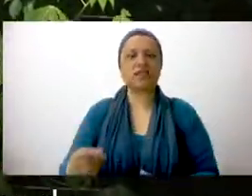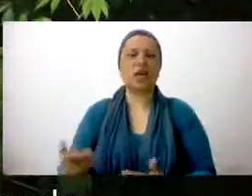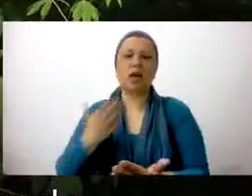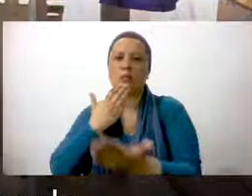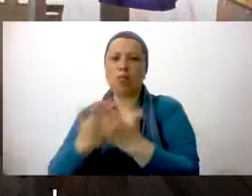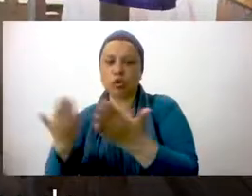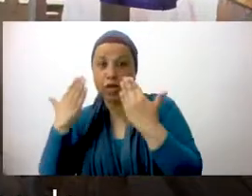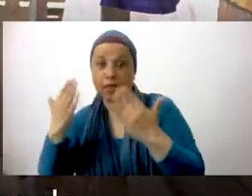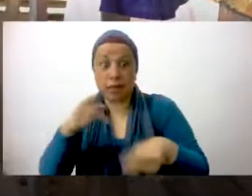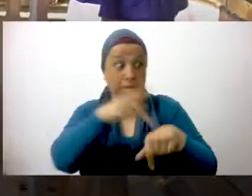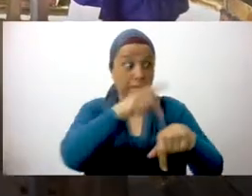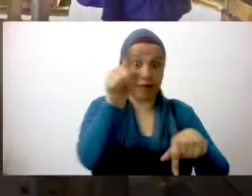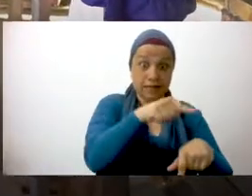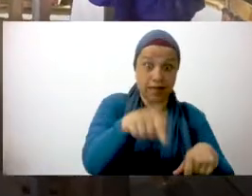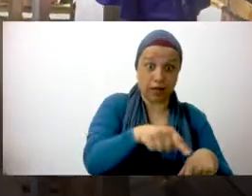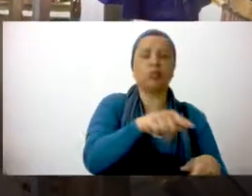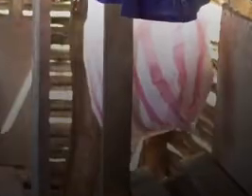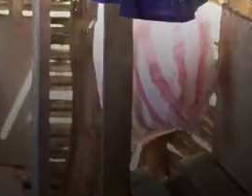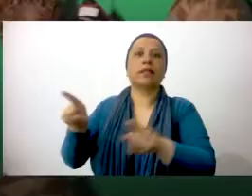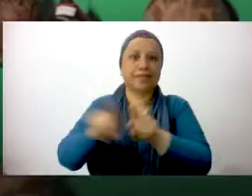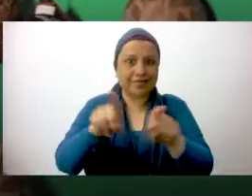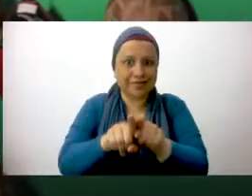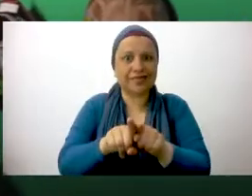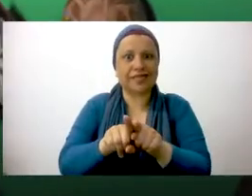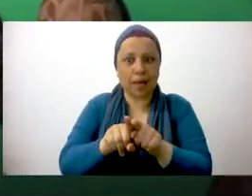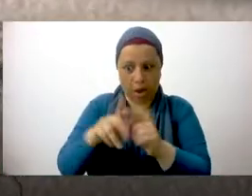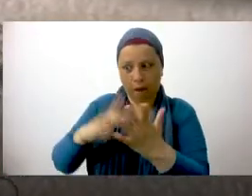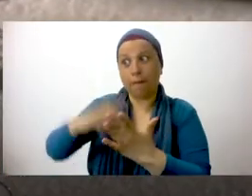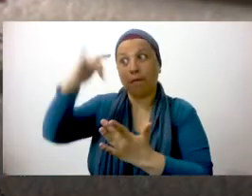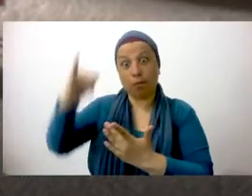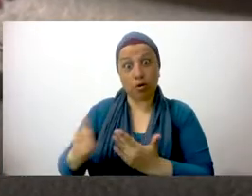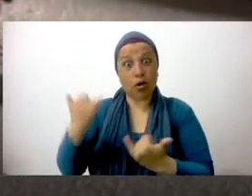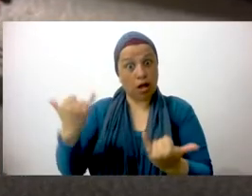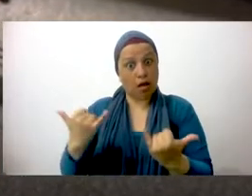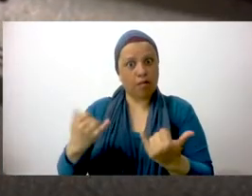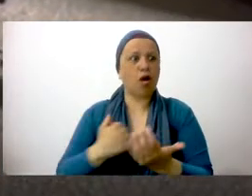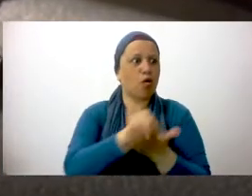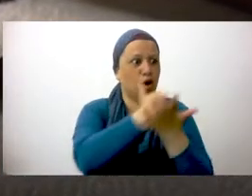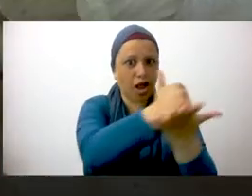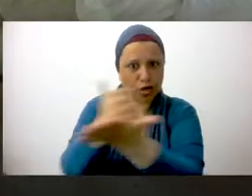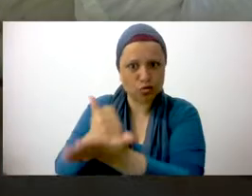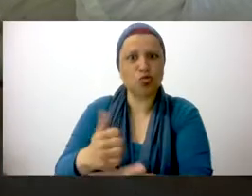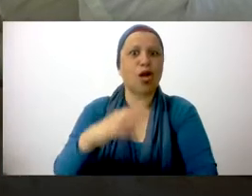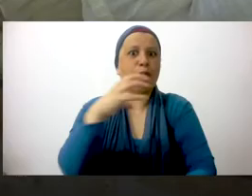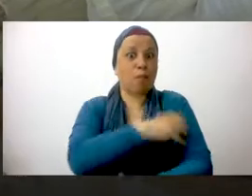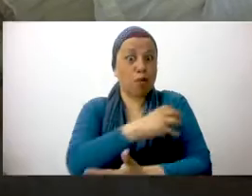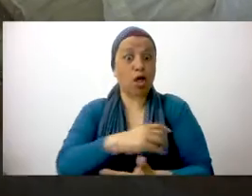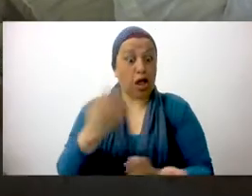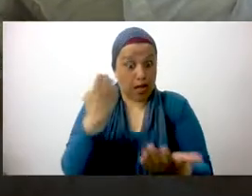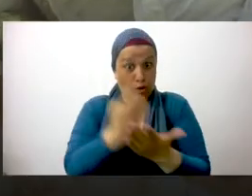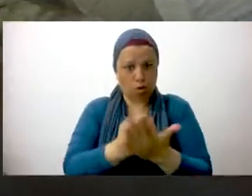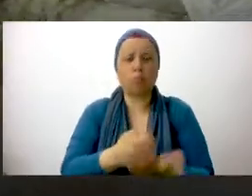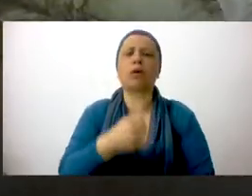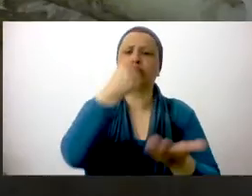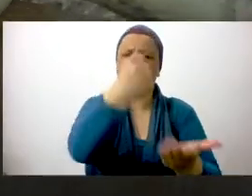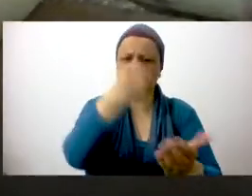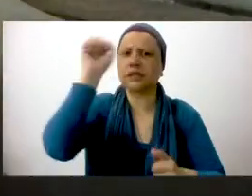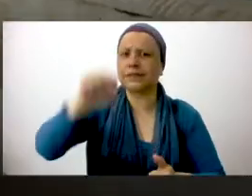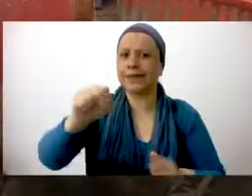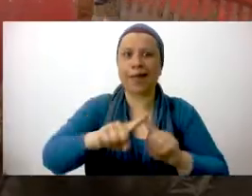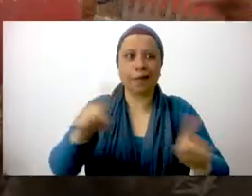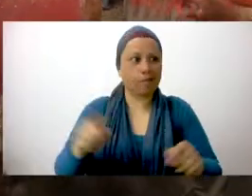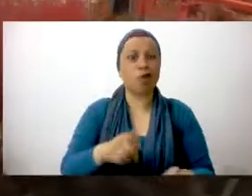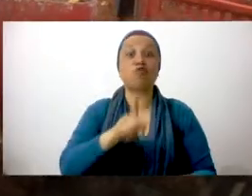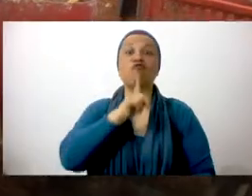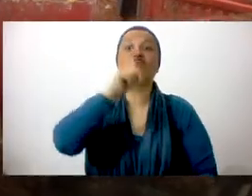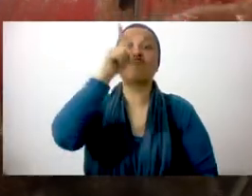en Buenos Aires de Punta Arenas y en Pérez Zeledón, sin duda alguna se puede asegurar que el programa conjunto contribuyó con su empoderamiento